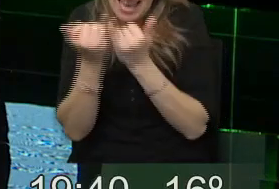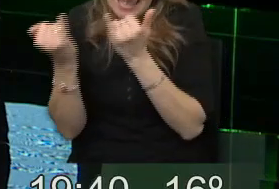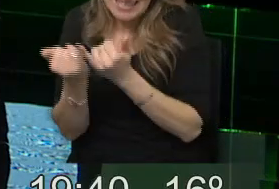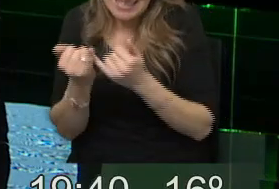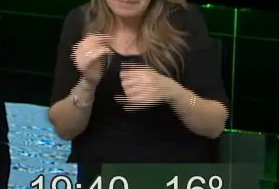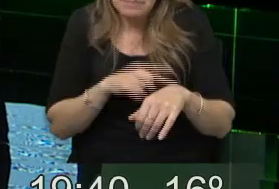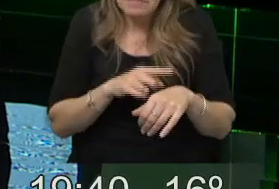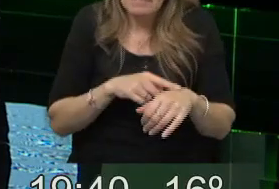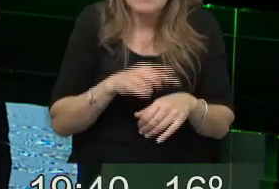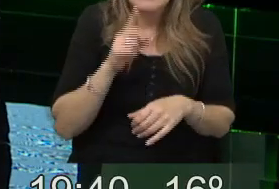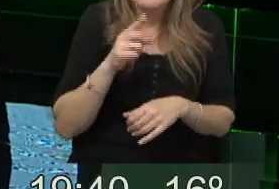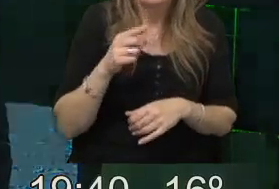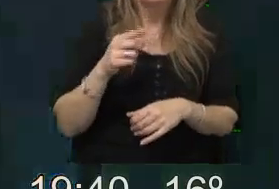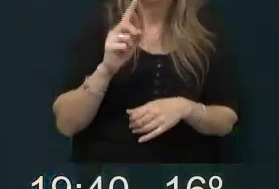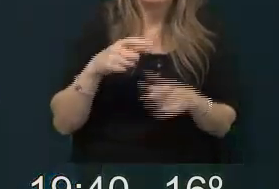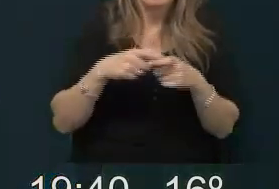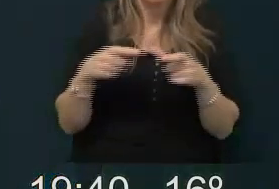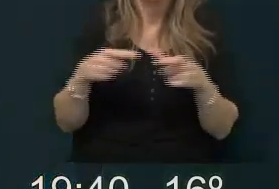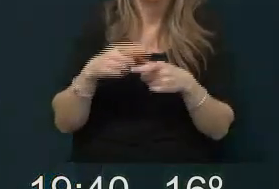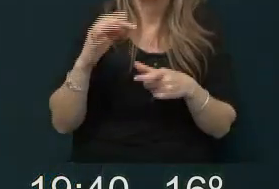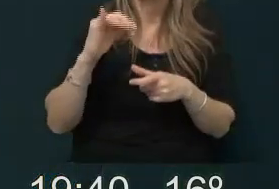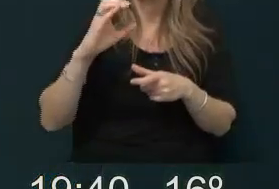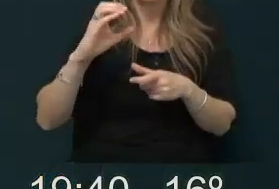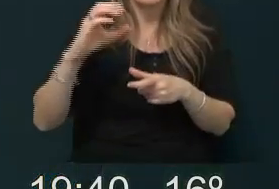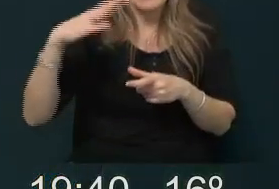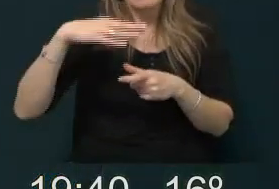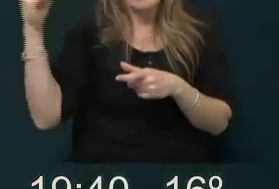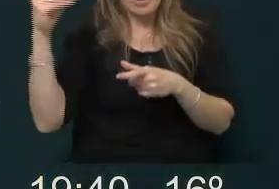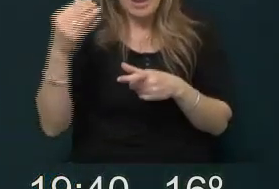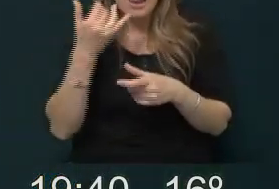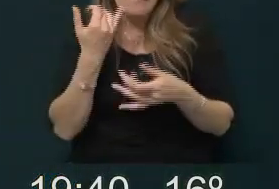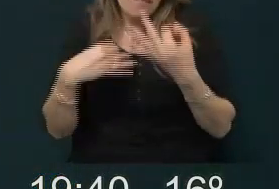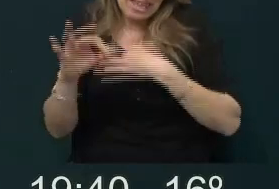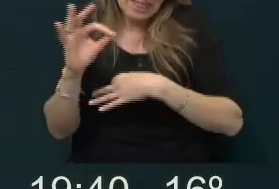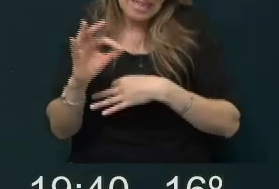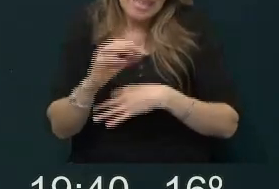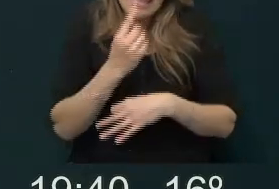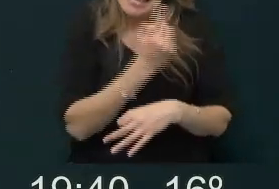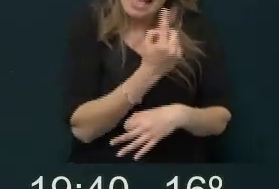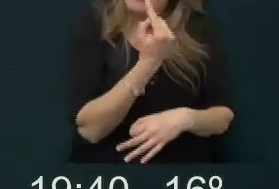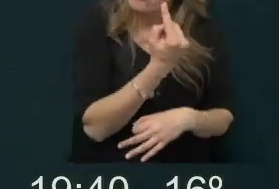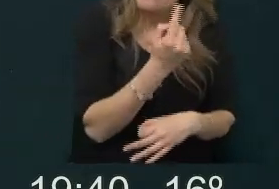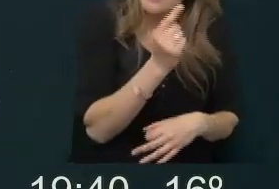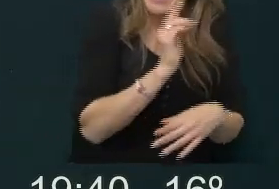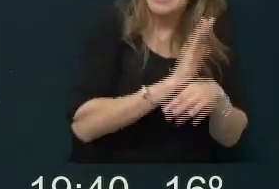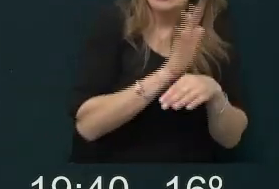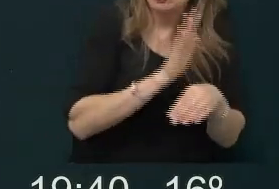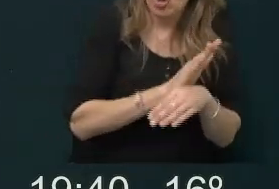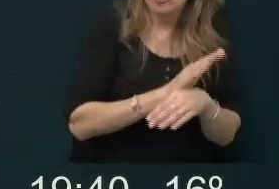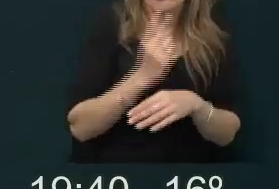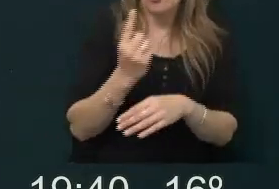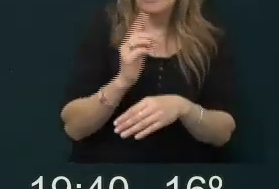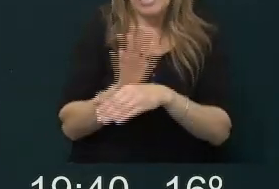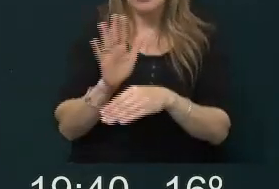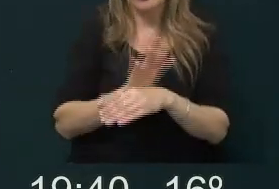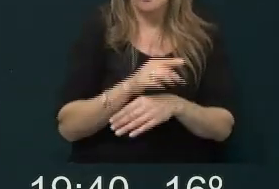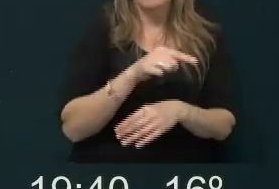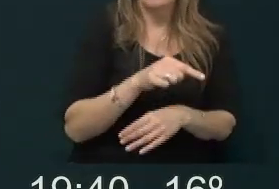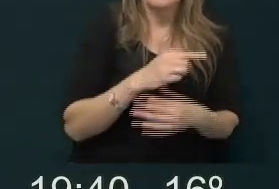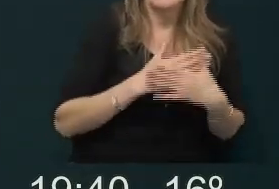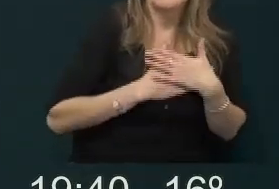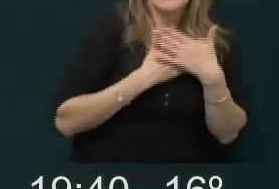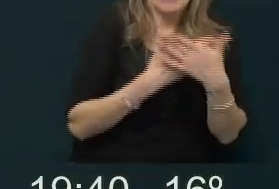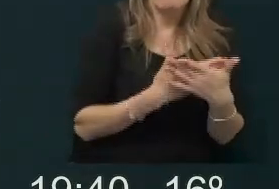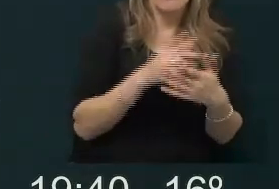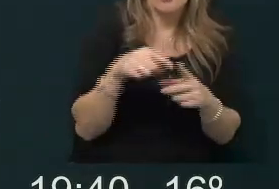entradas están en venta Anticantel, y cada una de esas tres conferencias están a cargo de un actor. Divina Invención o La Celebración del Amor. La del Amor es con